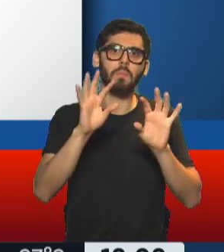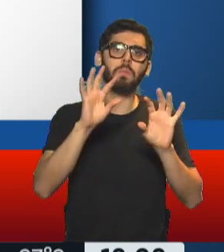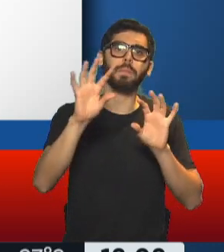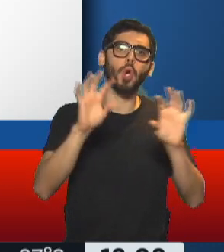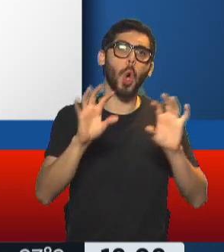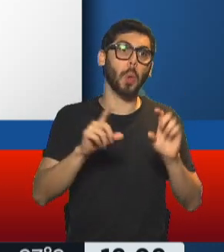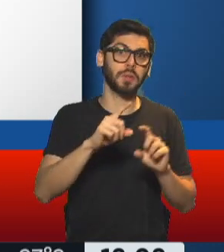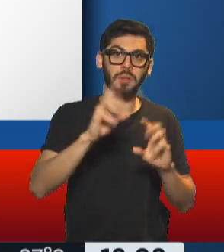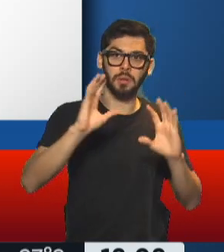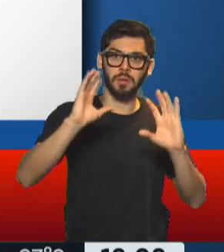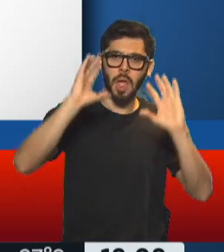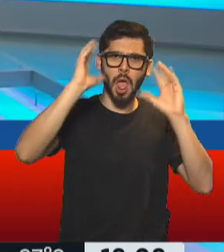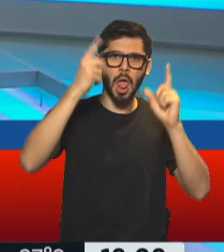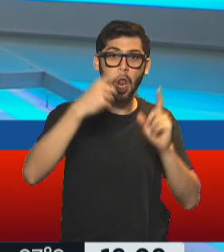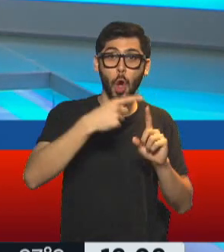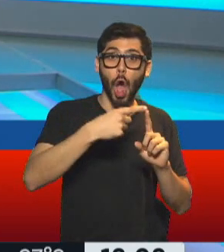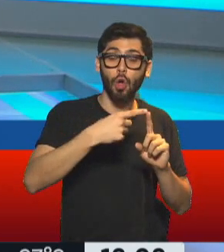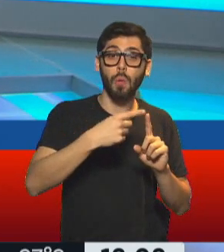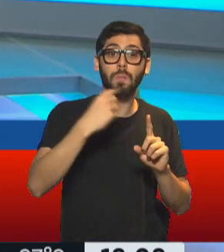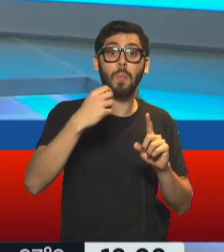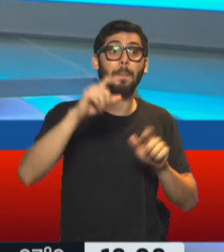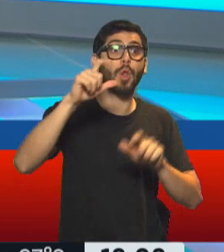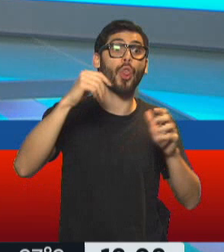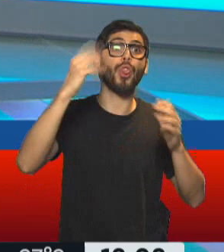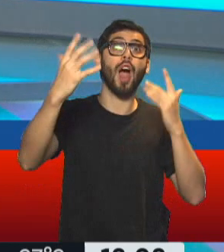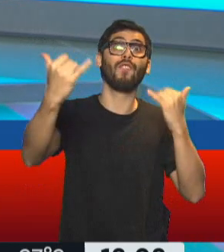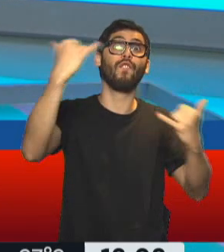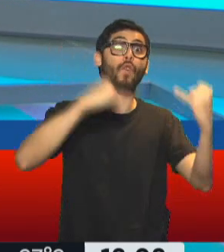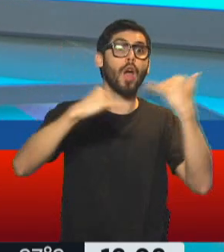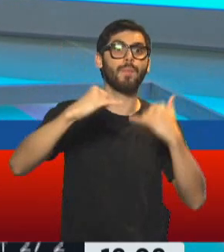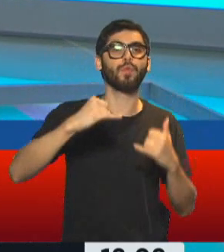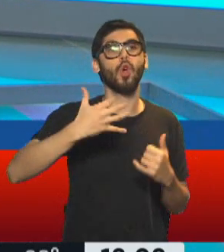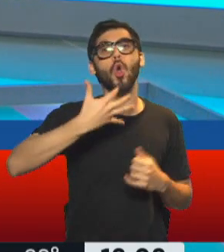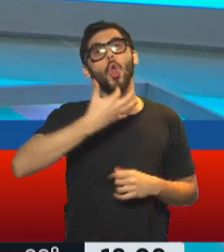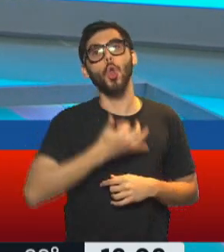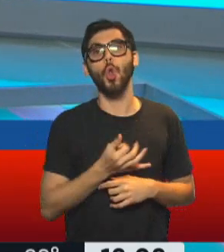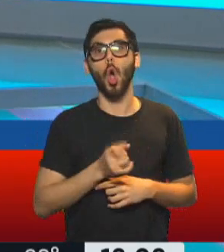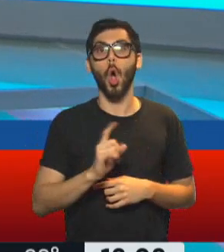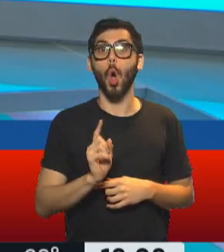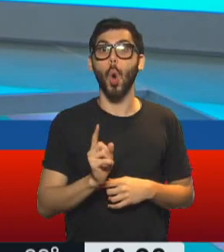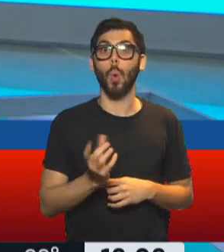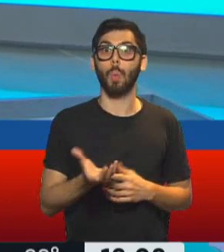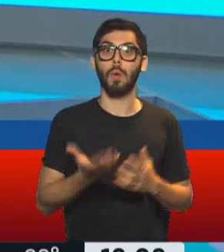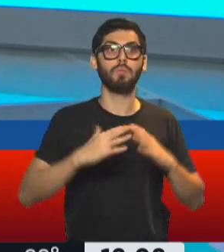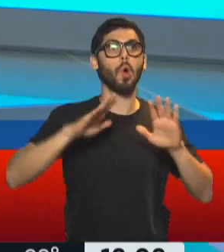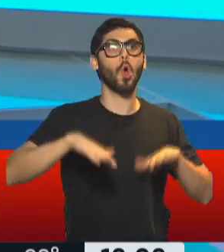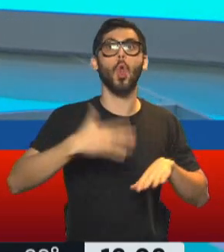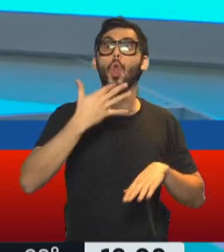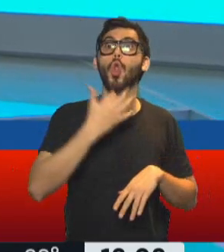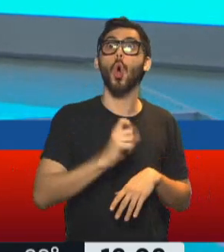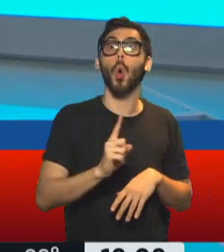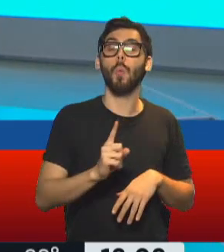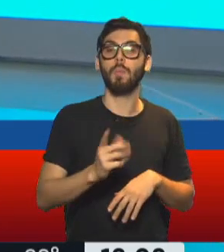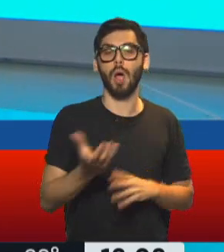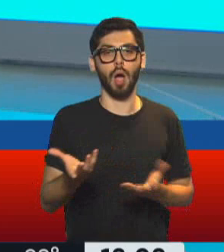están enojados porque algunos de los que vienen al exterior no respetan y salen de las casas. Bueno, eso está mal, justamente. Eso está mal.